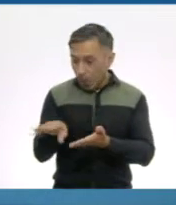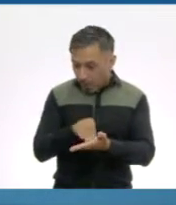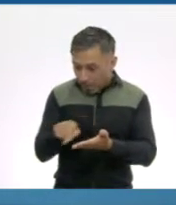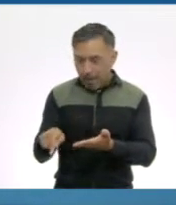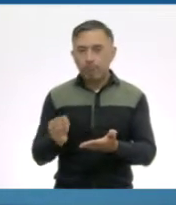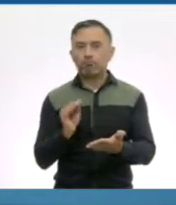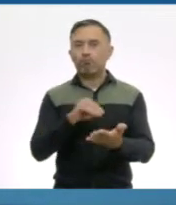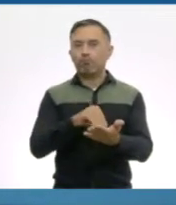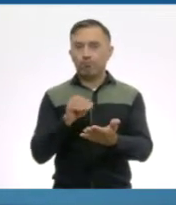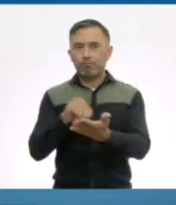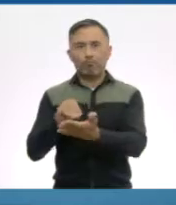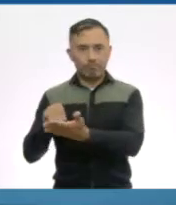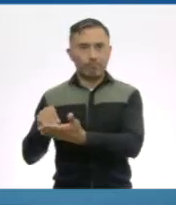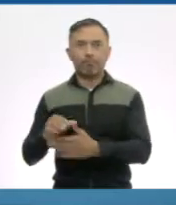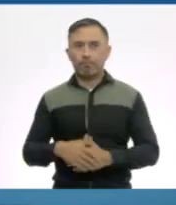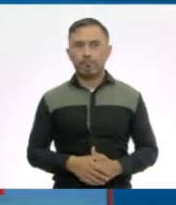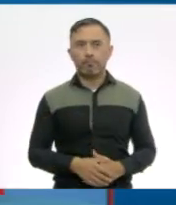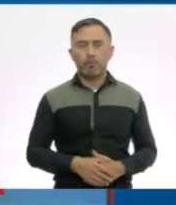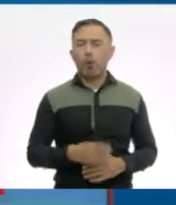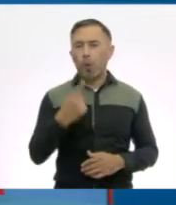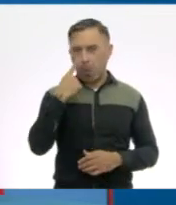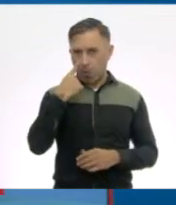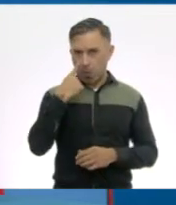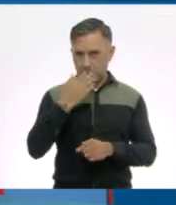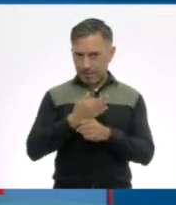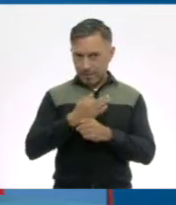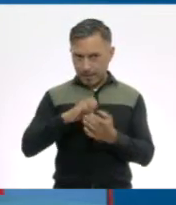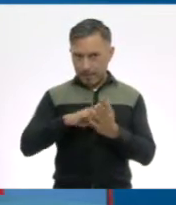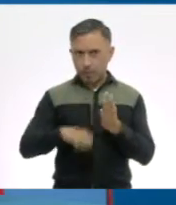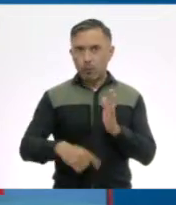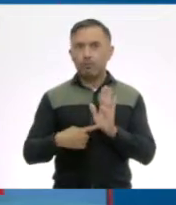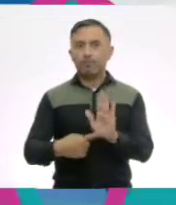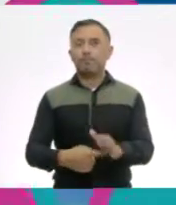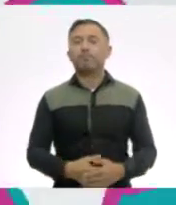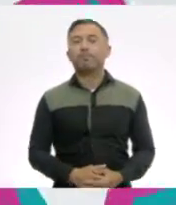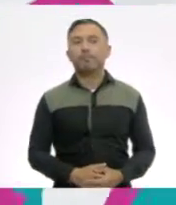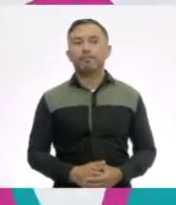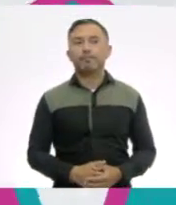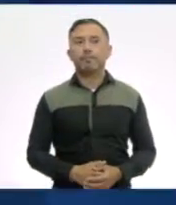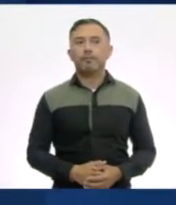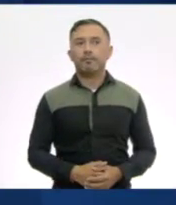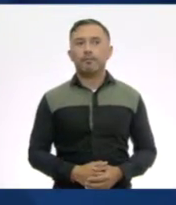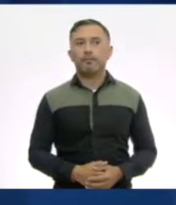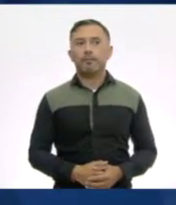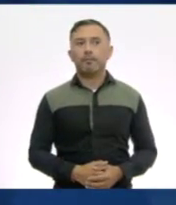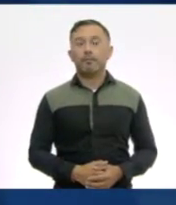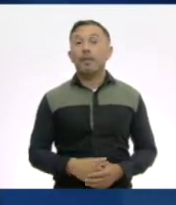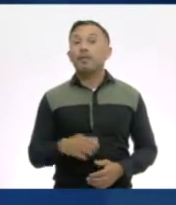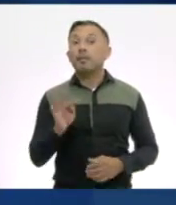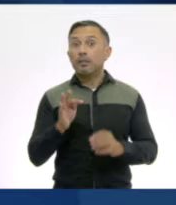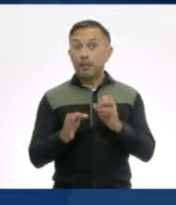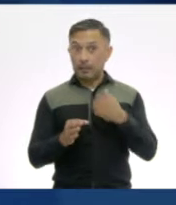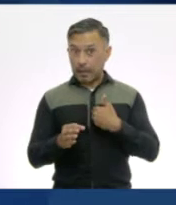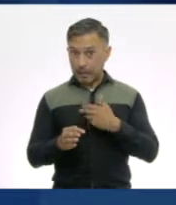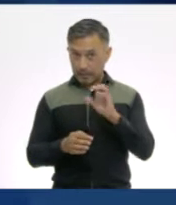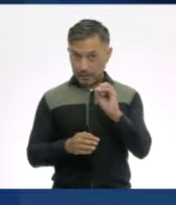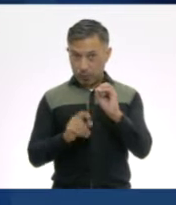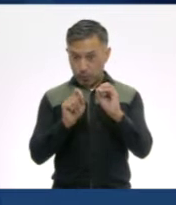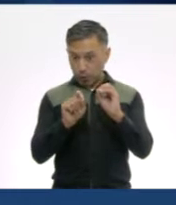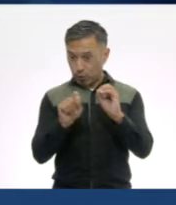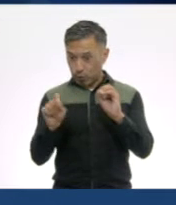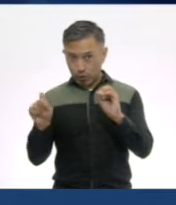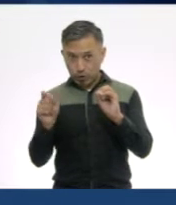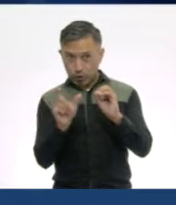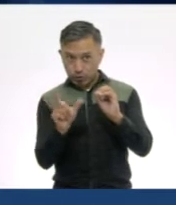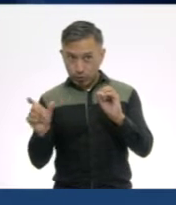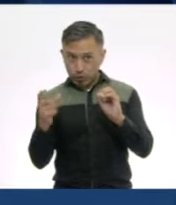espacios. Perfecto. Viene aquí un ejemplo. Si hay 2 espacios, lancen 2 veces el dado. Si salió